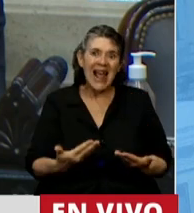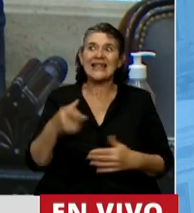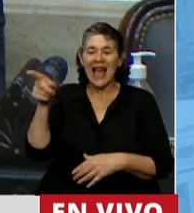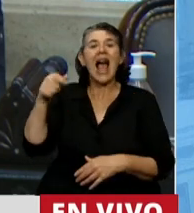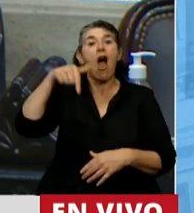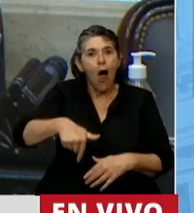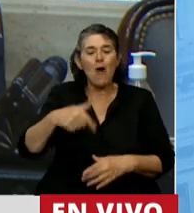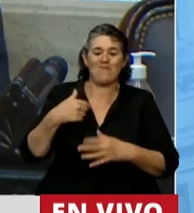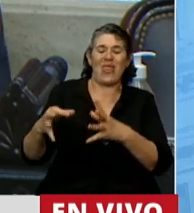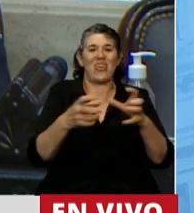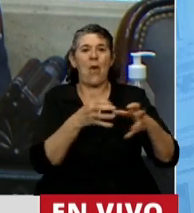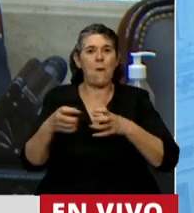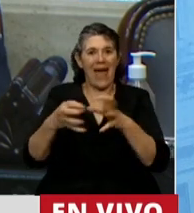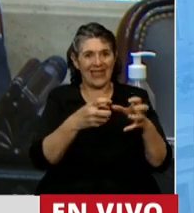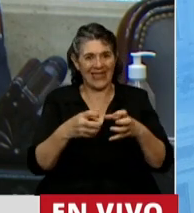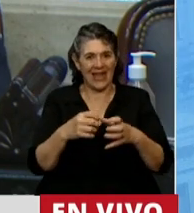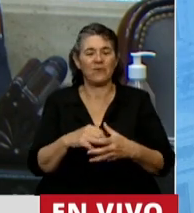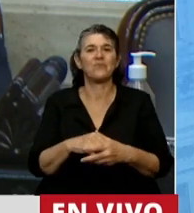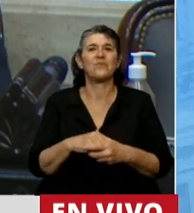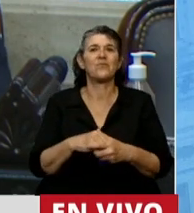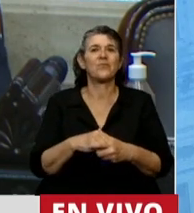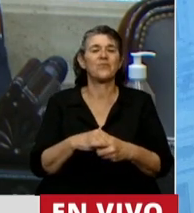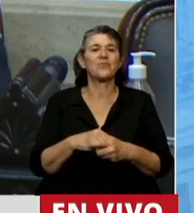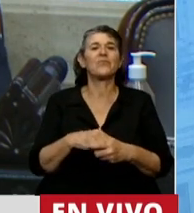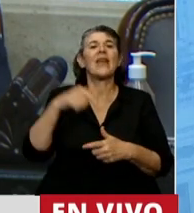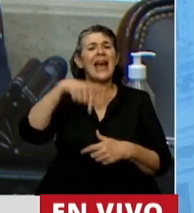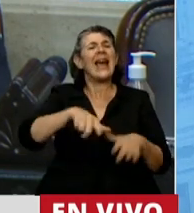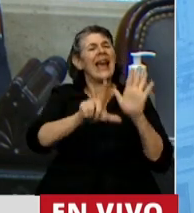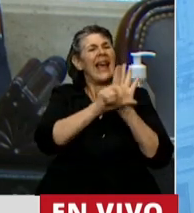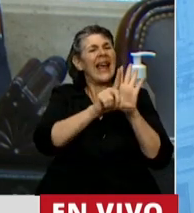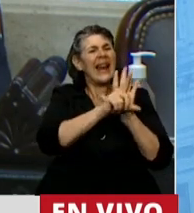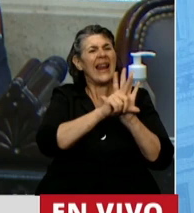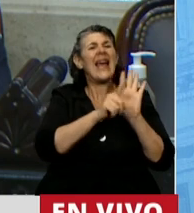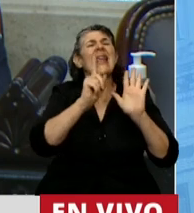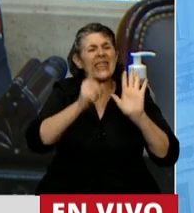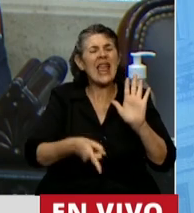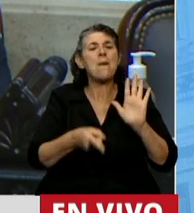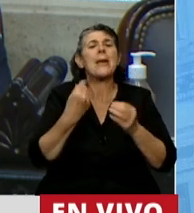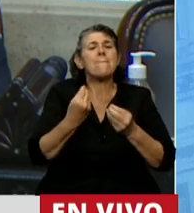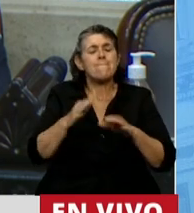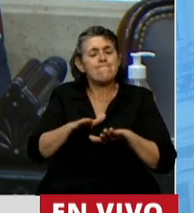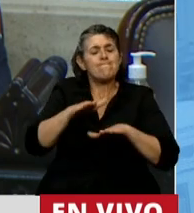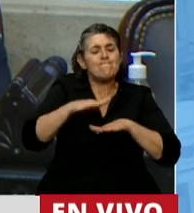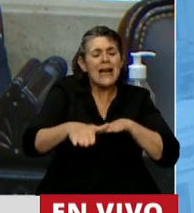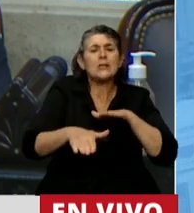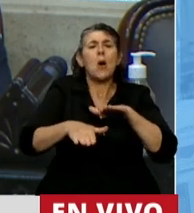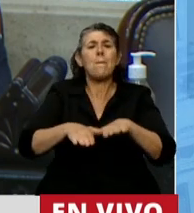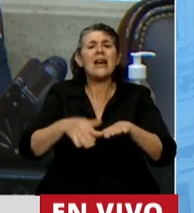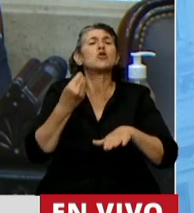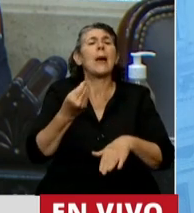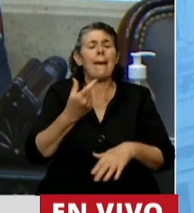histórico. De eso se trata entonces esta ley también, de avanzar un paso más en nuestro derecho a